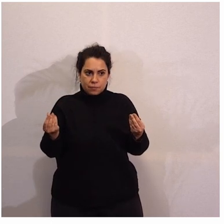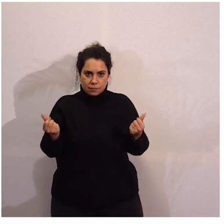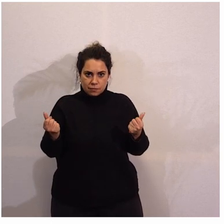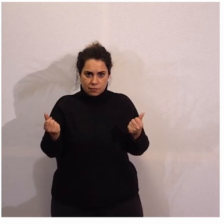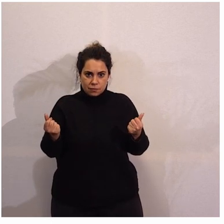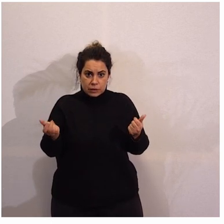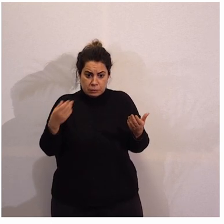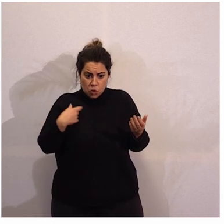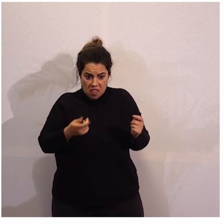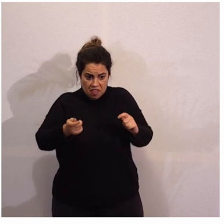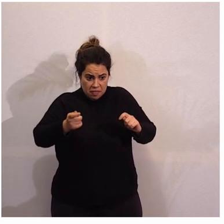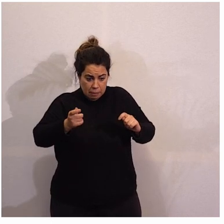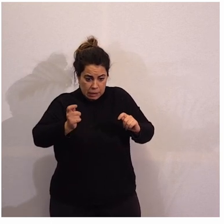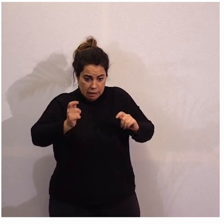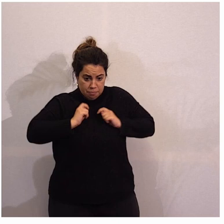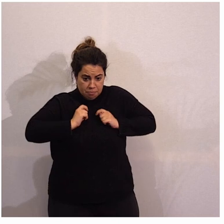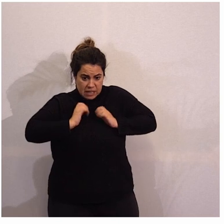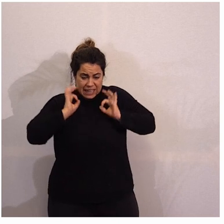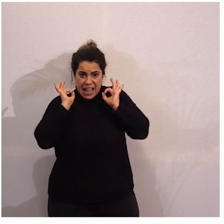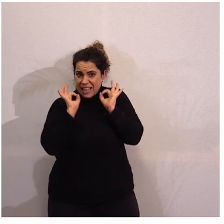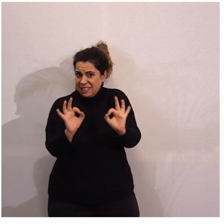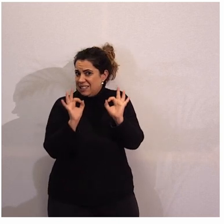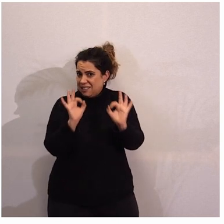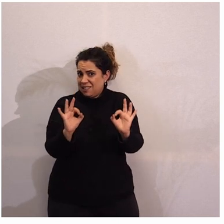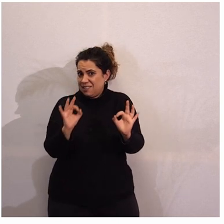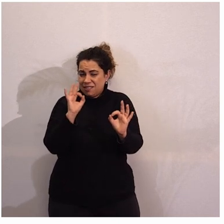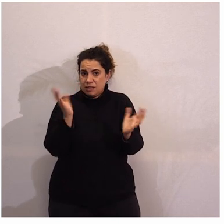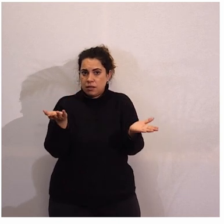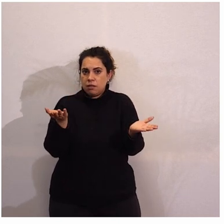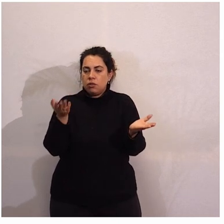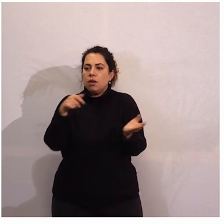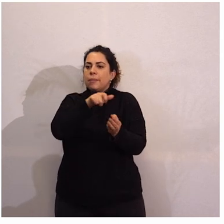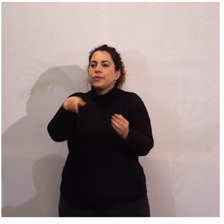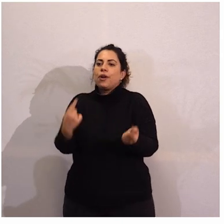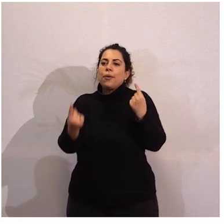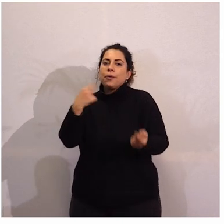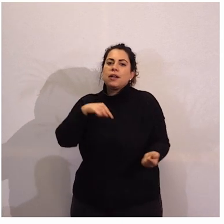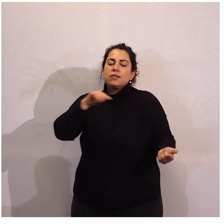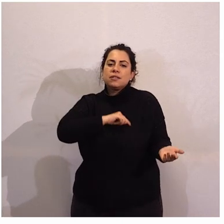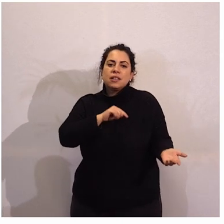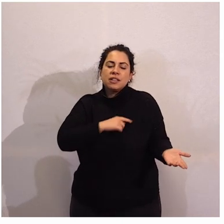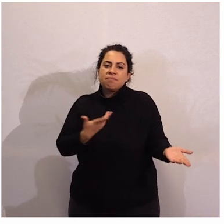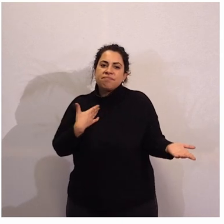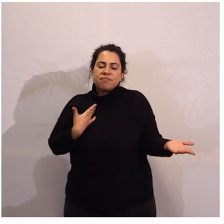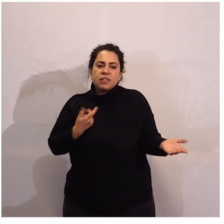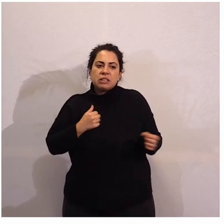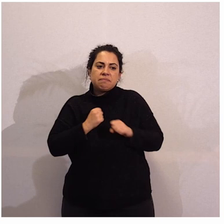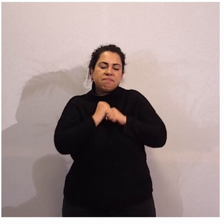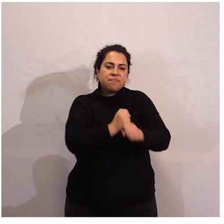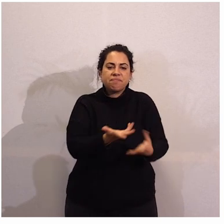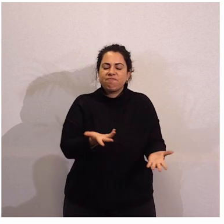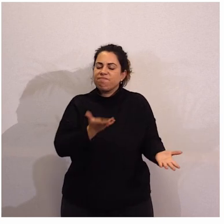lo que te den, digamos. Entonces hay gente que pues puede sentirse ahí más atada o